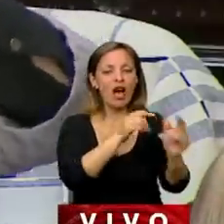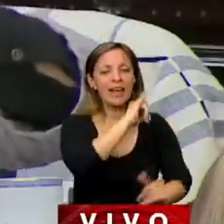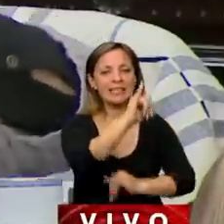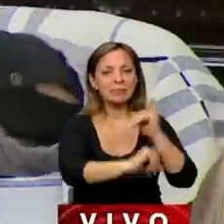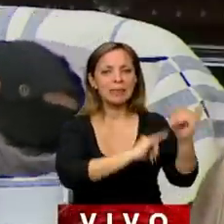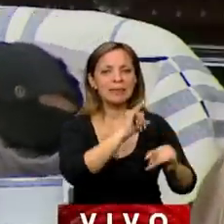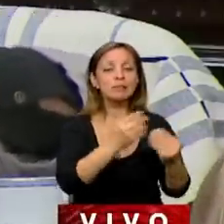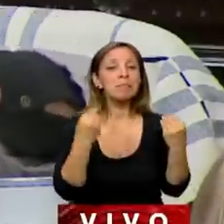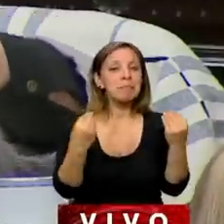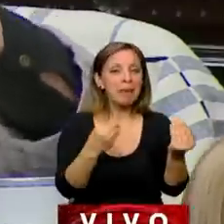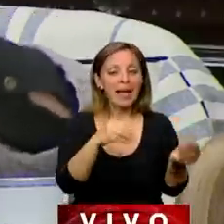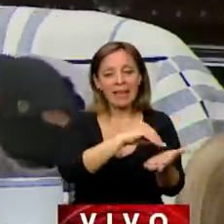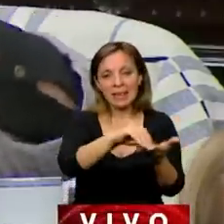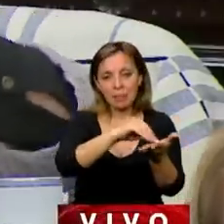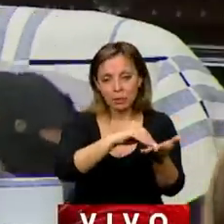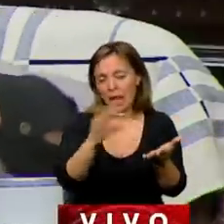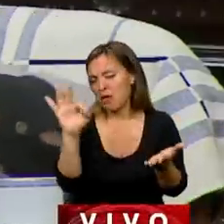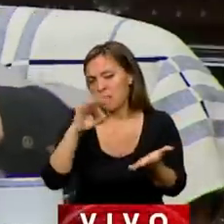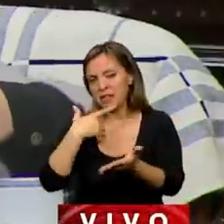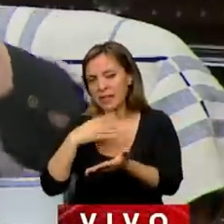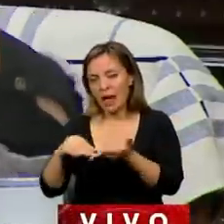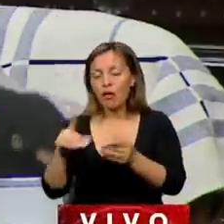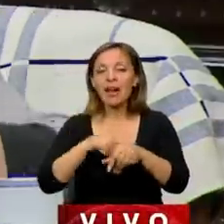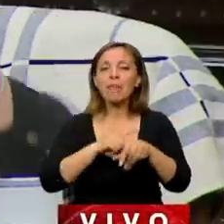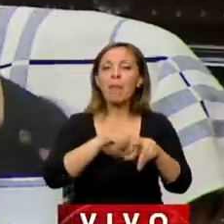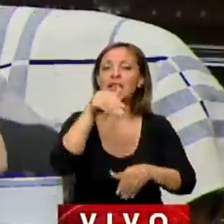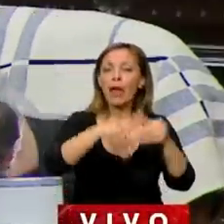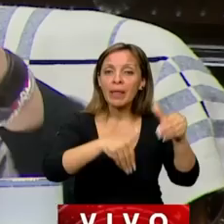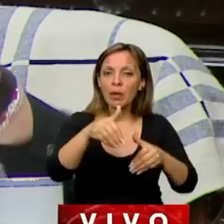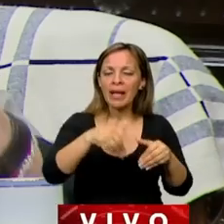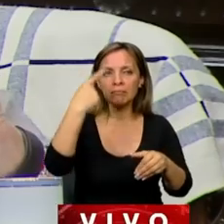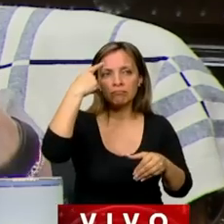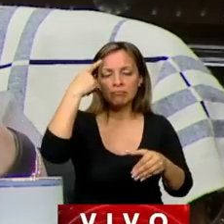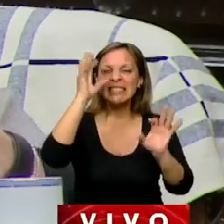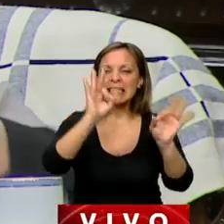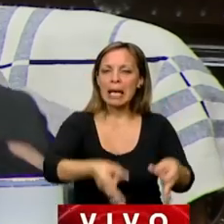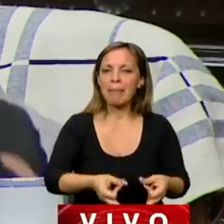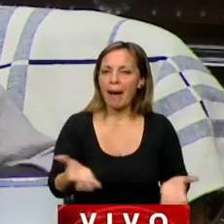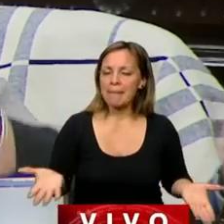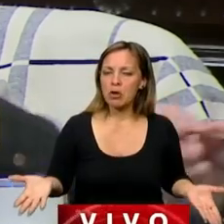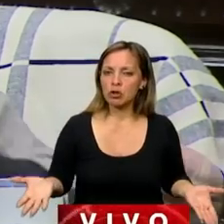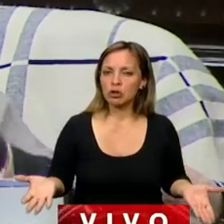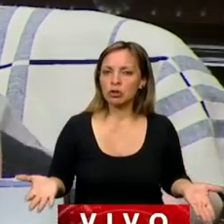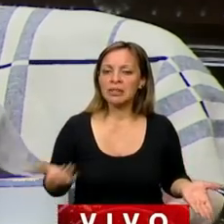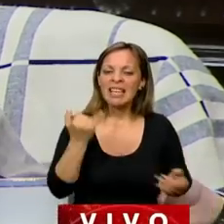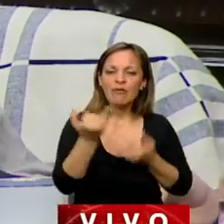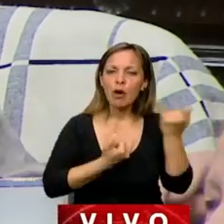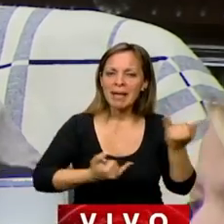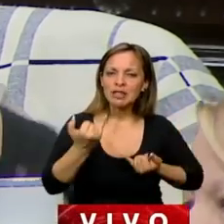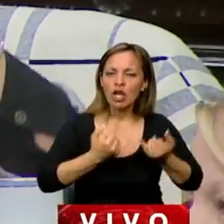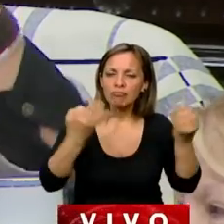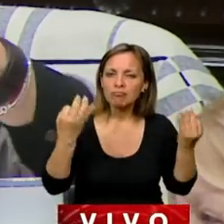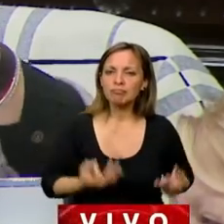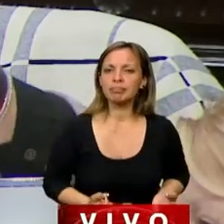que los legisladores, cuando votamos, votemos responsablemente y con la información